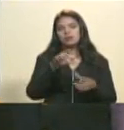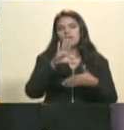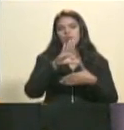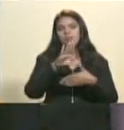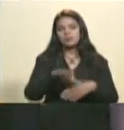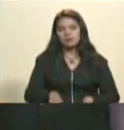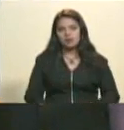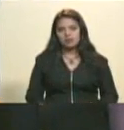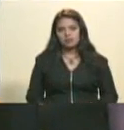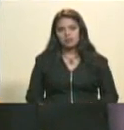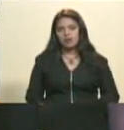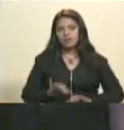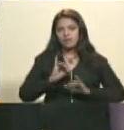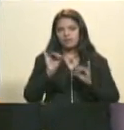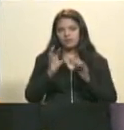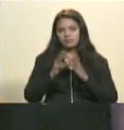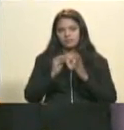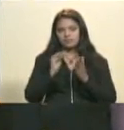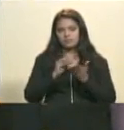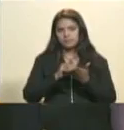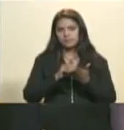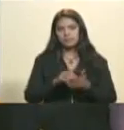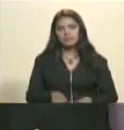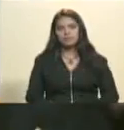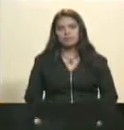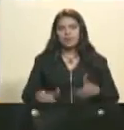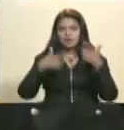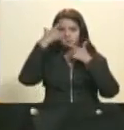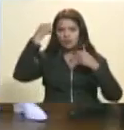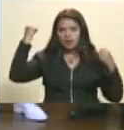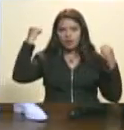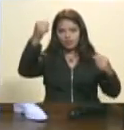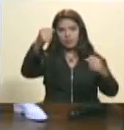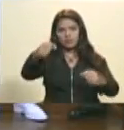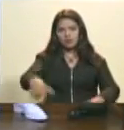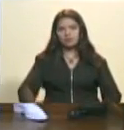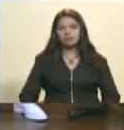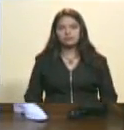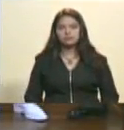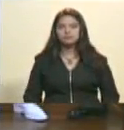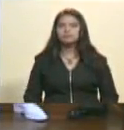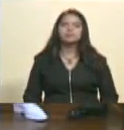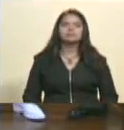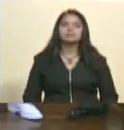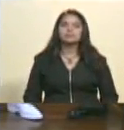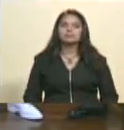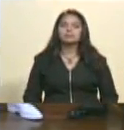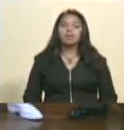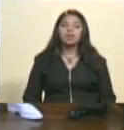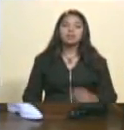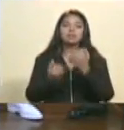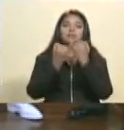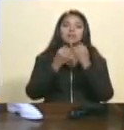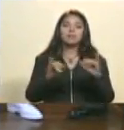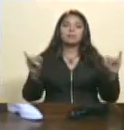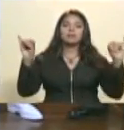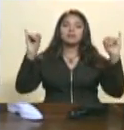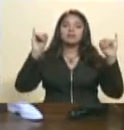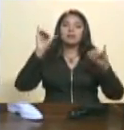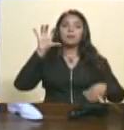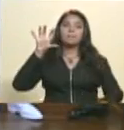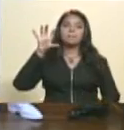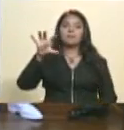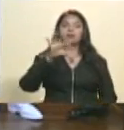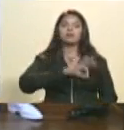americanos". Fin de la cita. ¡Chávez vive! ¡La patria sigue! ¡Independencia y